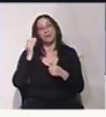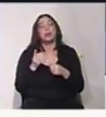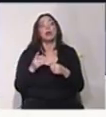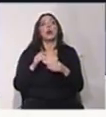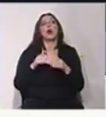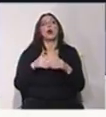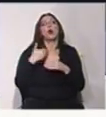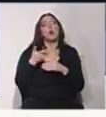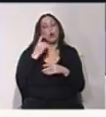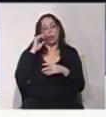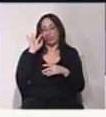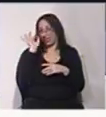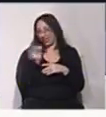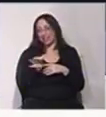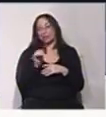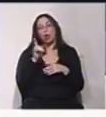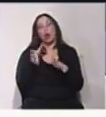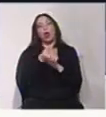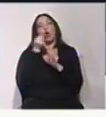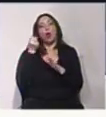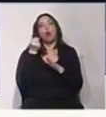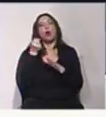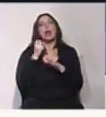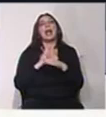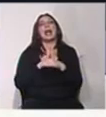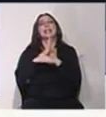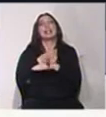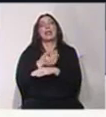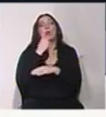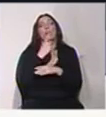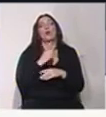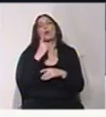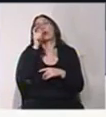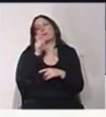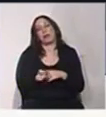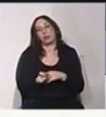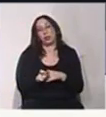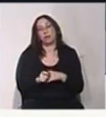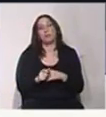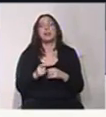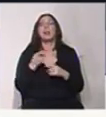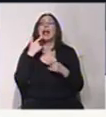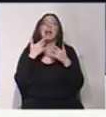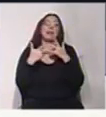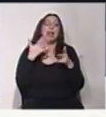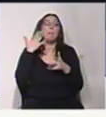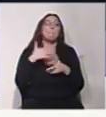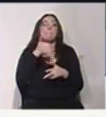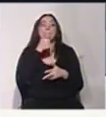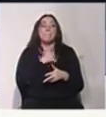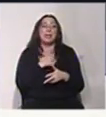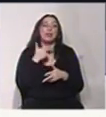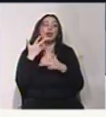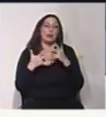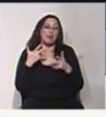de una detección que logra acceder un usuario. Uh-huh. Pero viste que, hablando de los mitos, porque hablábamos también en el bloque anterior con Pablo